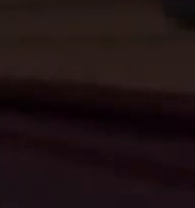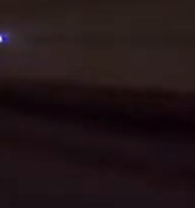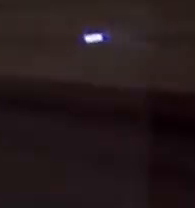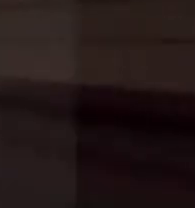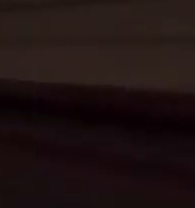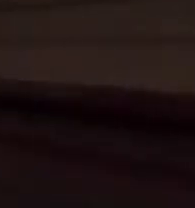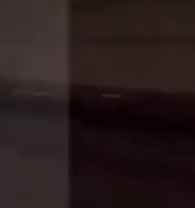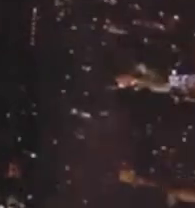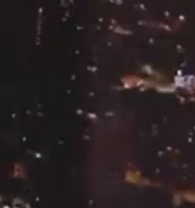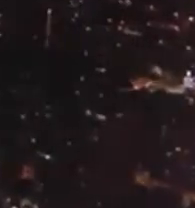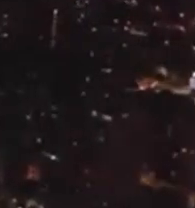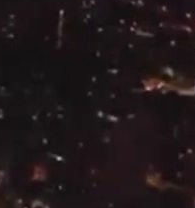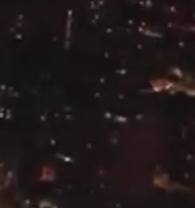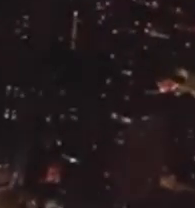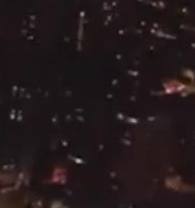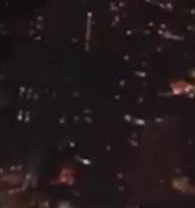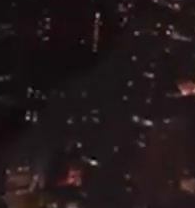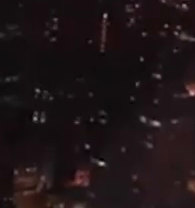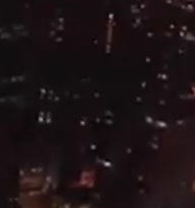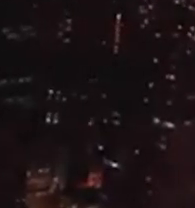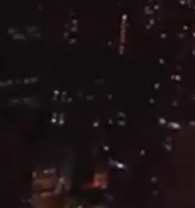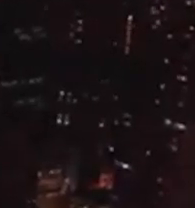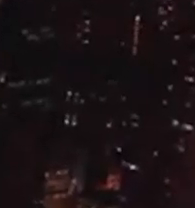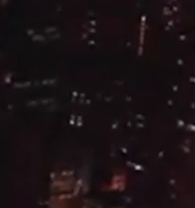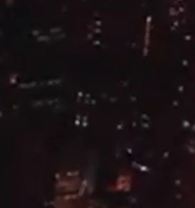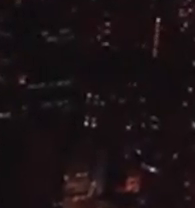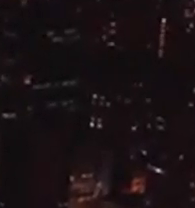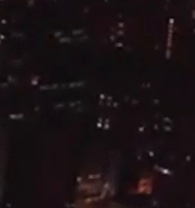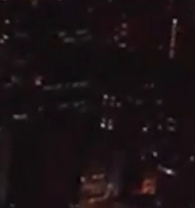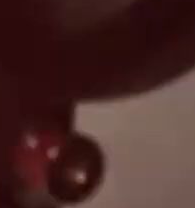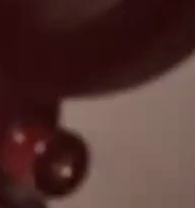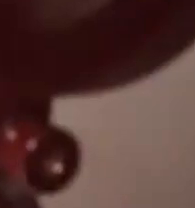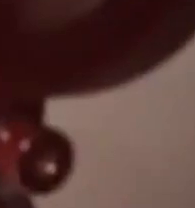RTBC Noticias. Emisión fin de semana.